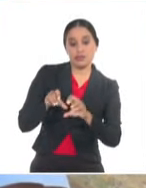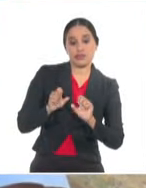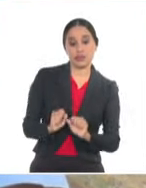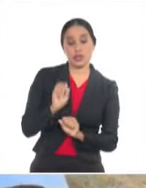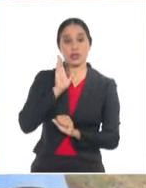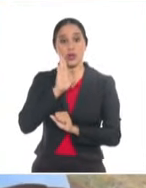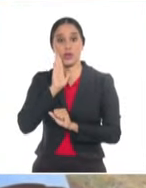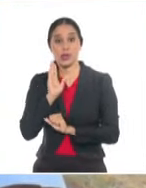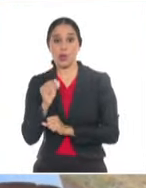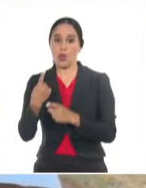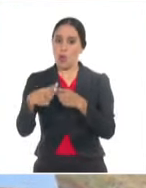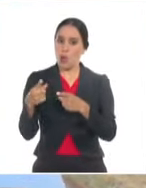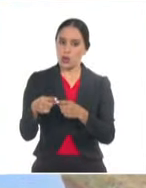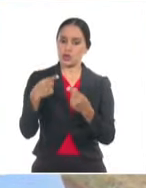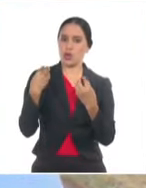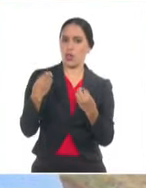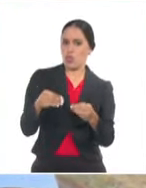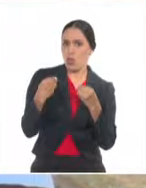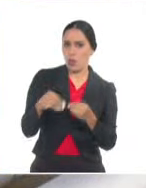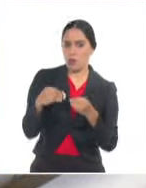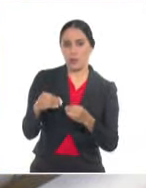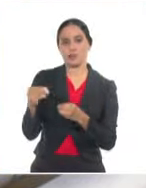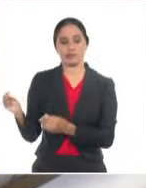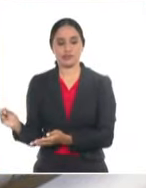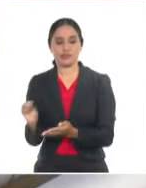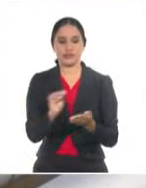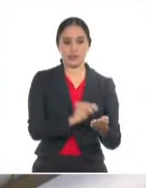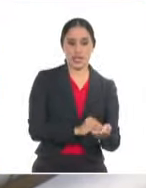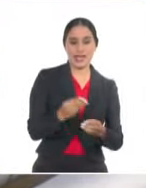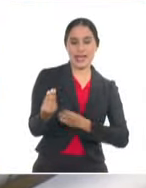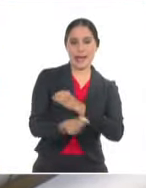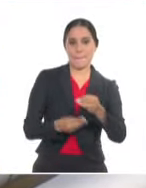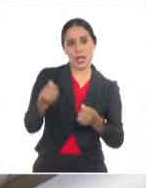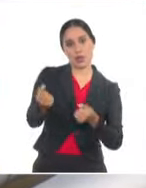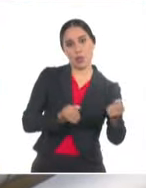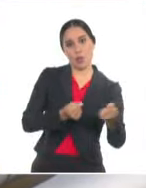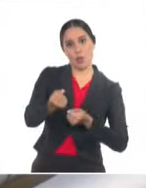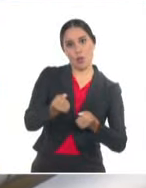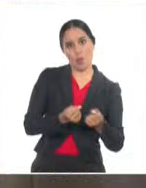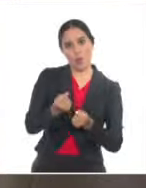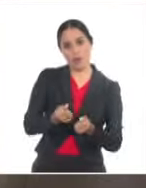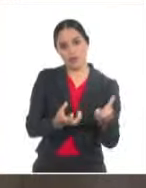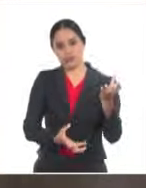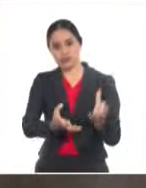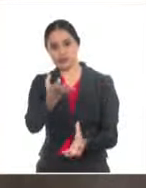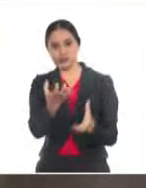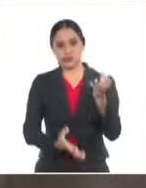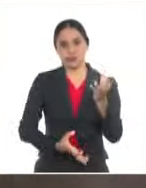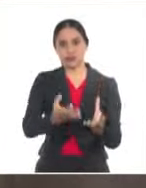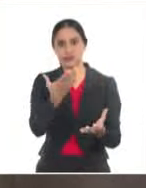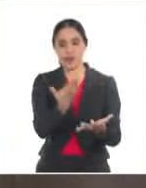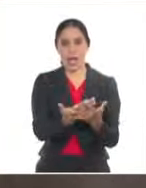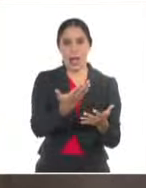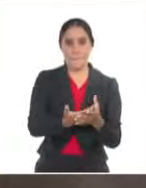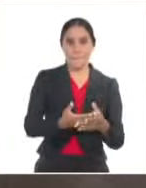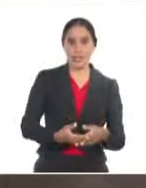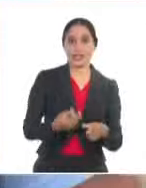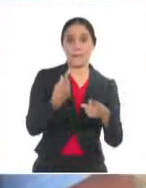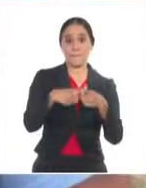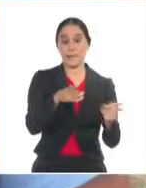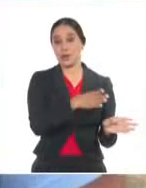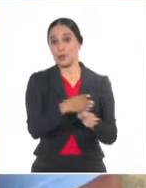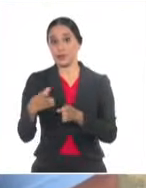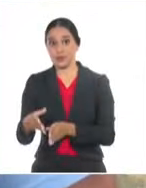traerlos hasta ahí, está Olimpia y Medina, y ahí los recogen en el carro y los llevan al incinerador. Pero también cuando la refinería